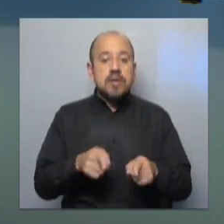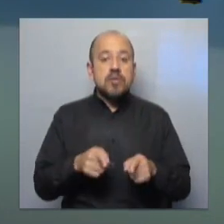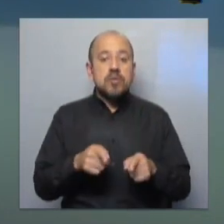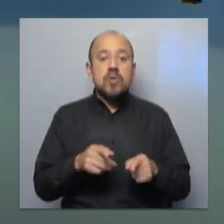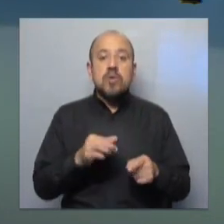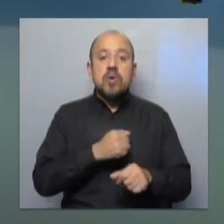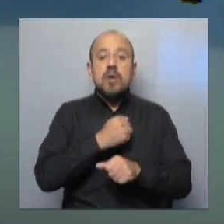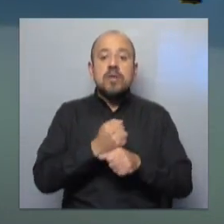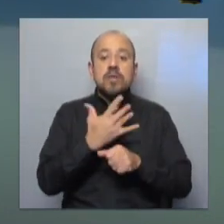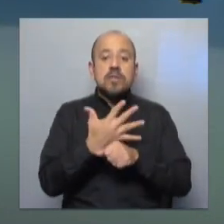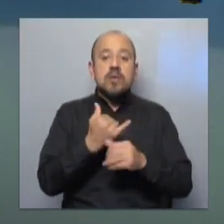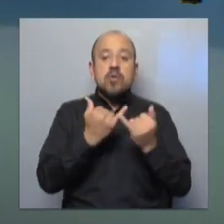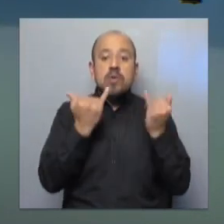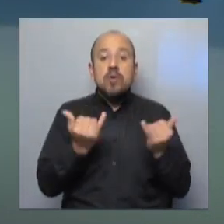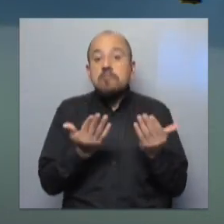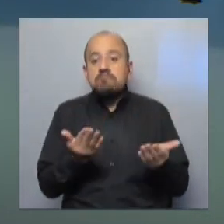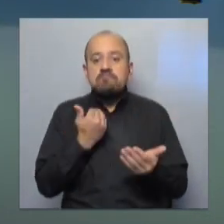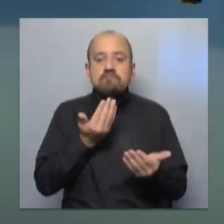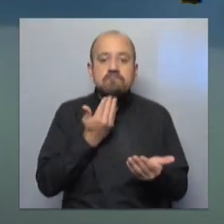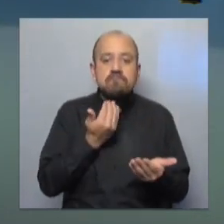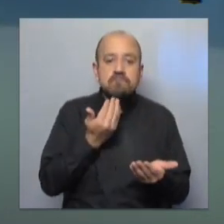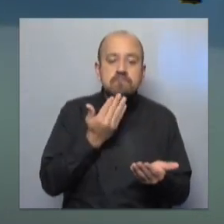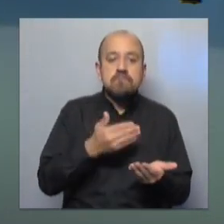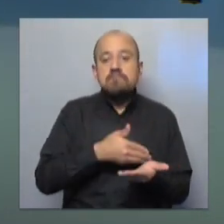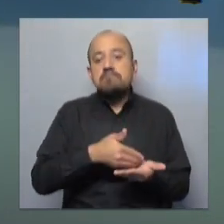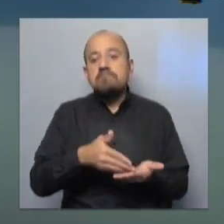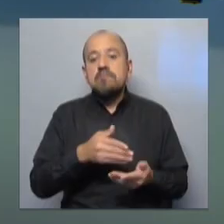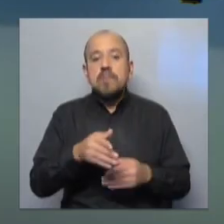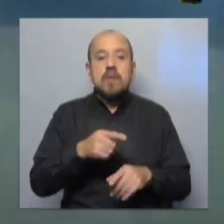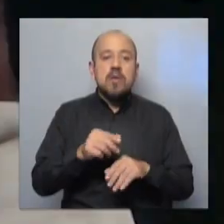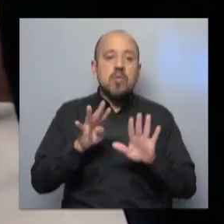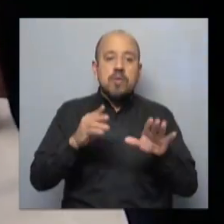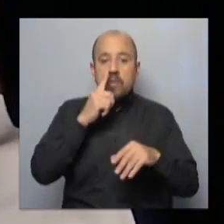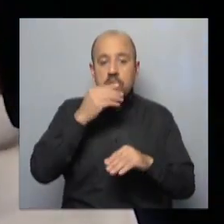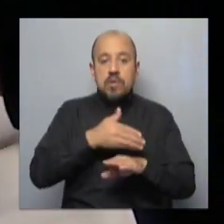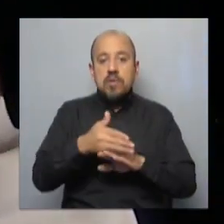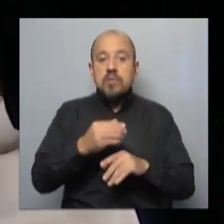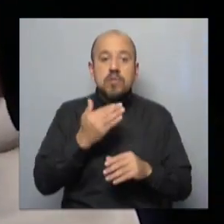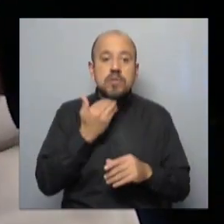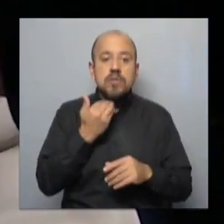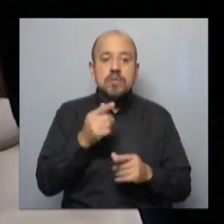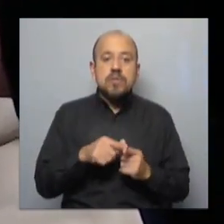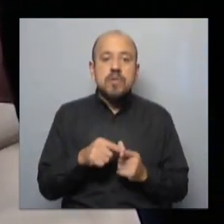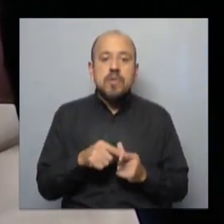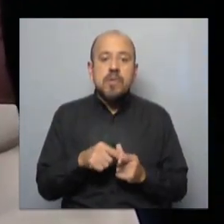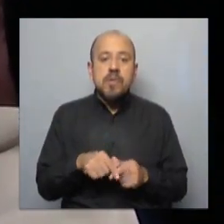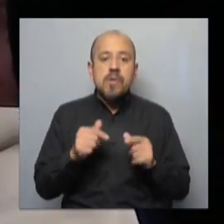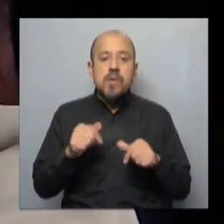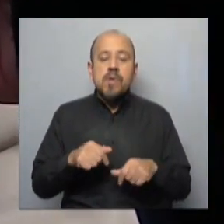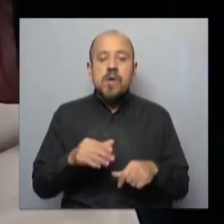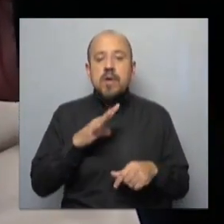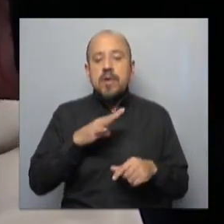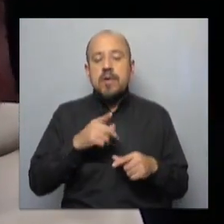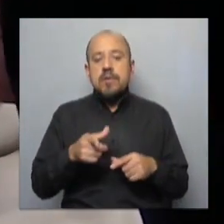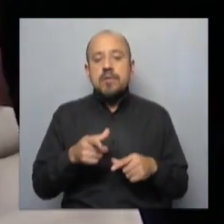hasta dentro de cinco días no saben qué pasará del 9 de junio en adelante acá gracias a dios tenemos